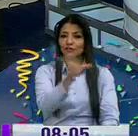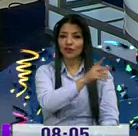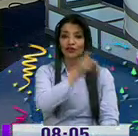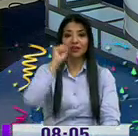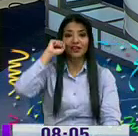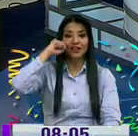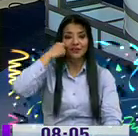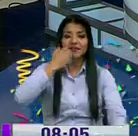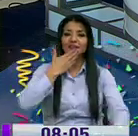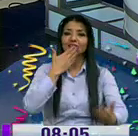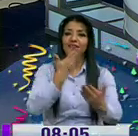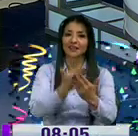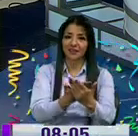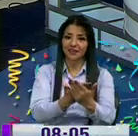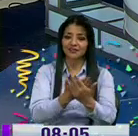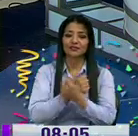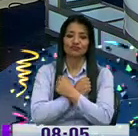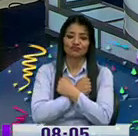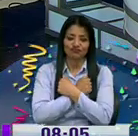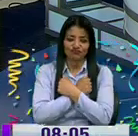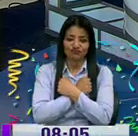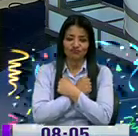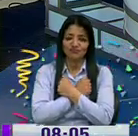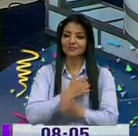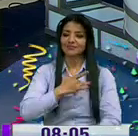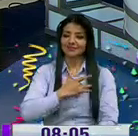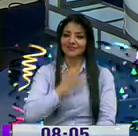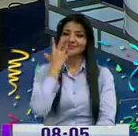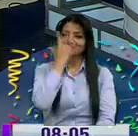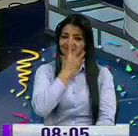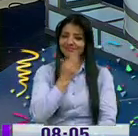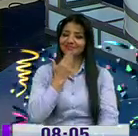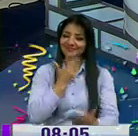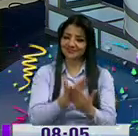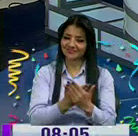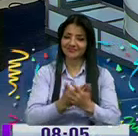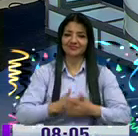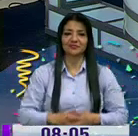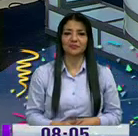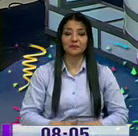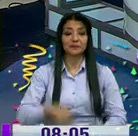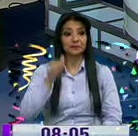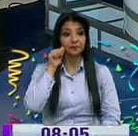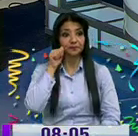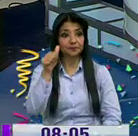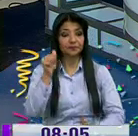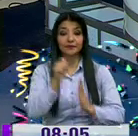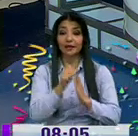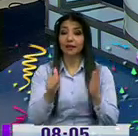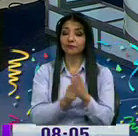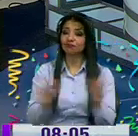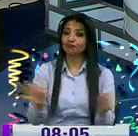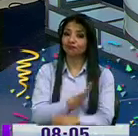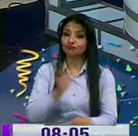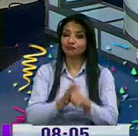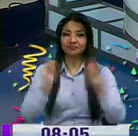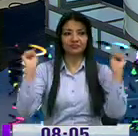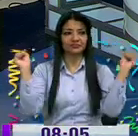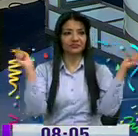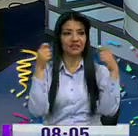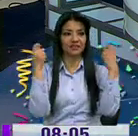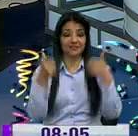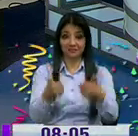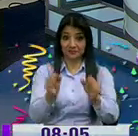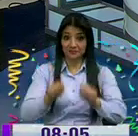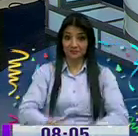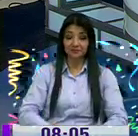acordado, siempre bueno sentir el cariño de ustedes. Por bueno, y mañana ya tiene una agenda apretadísima, sí, le van a festejar como se debe.